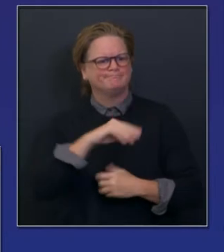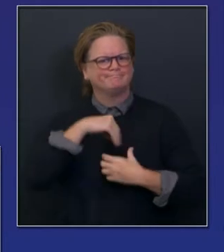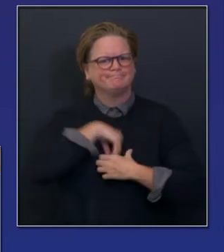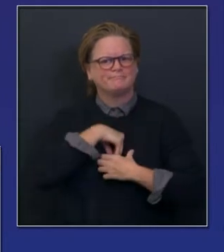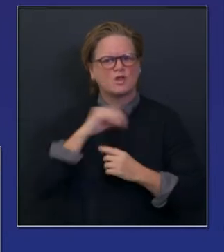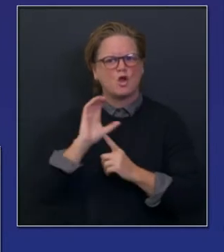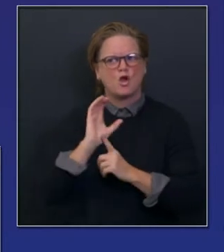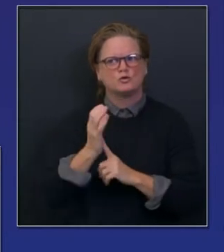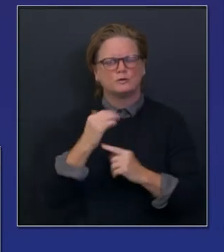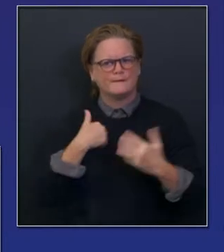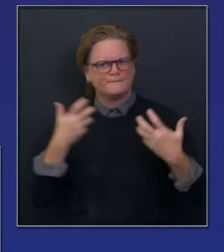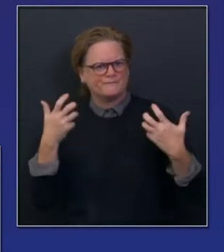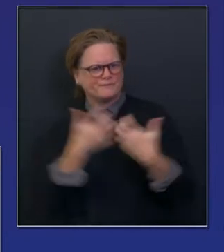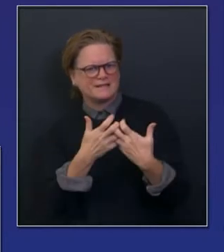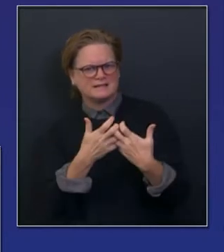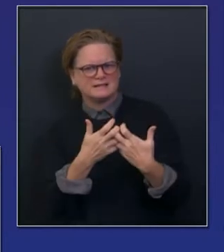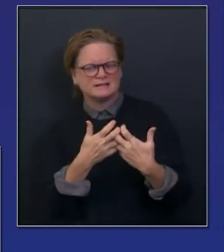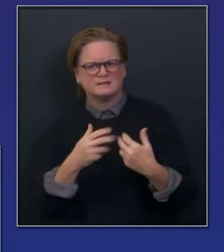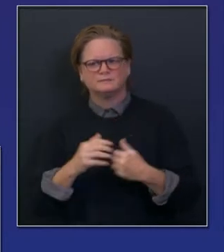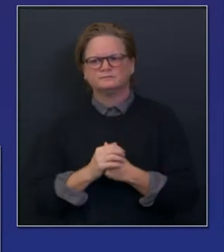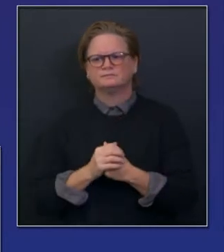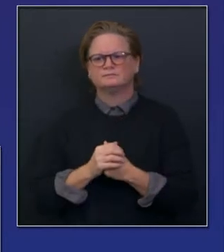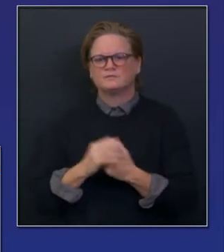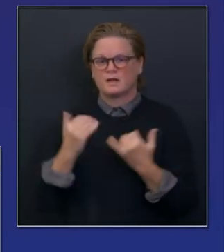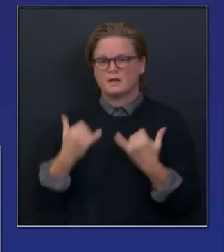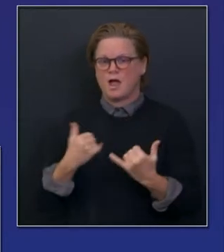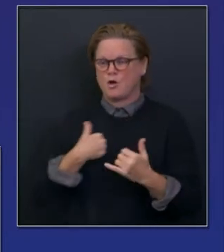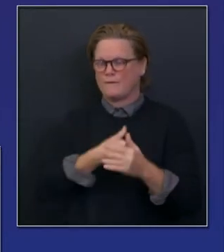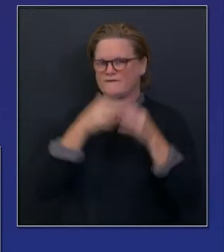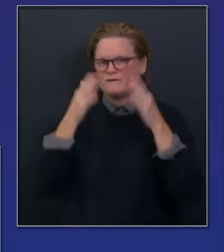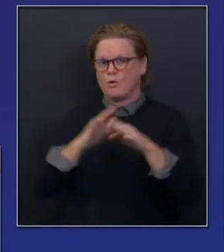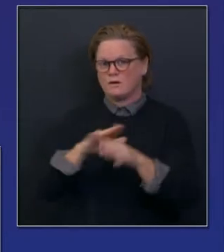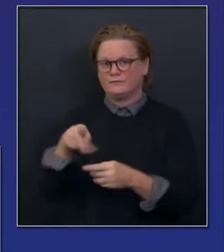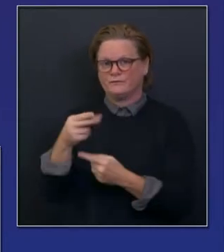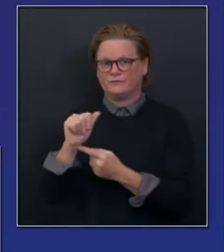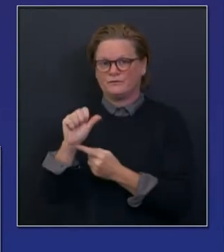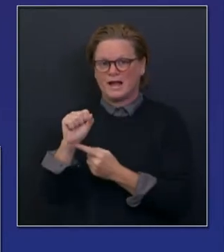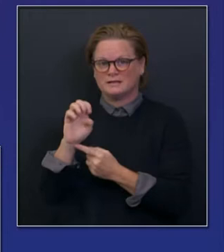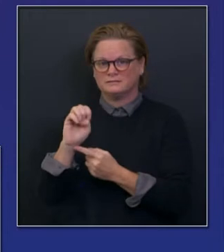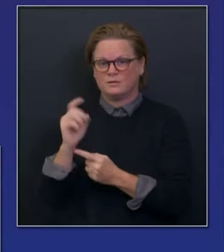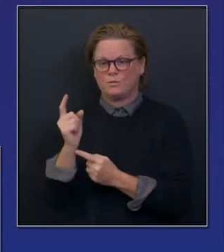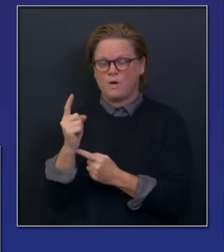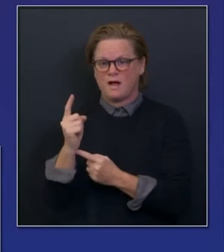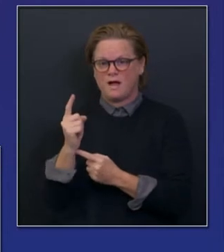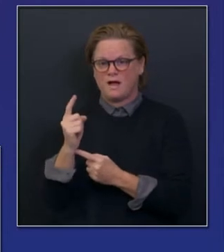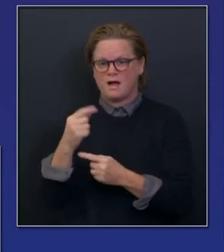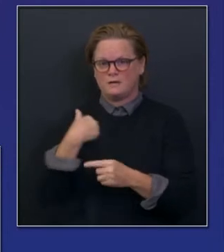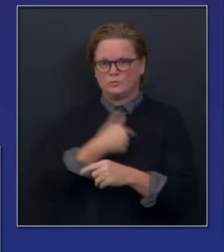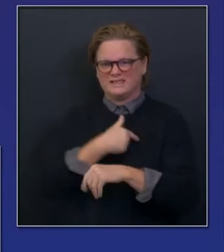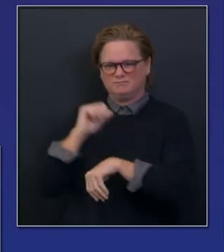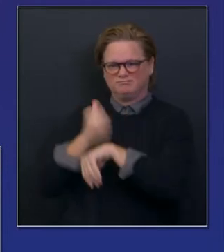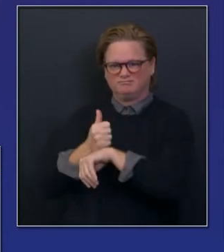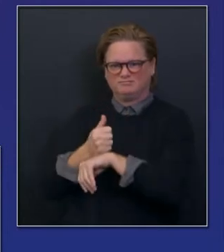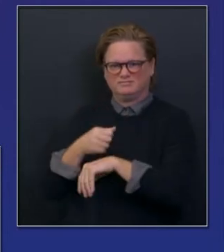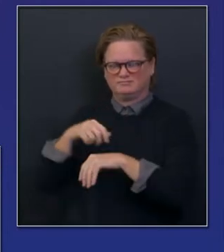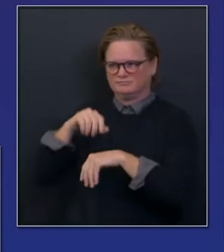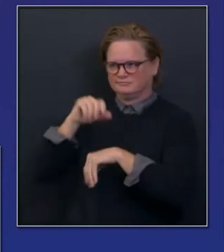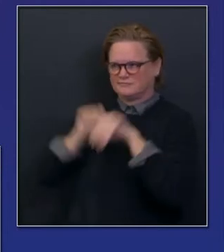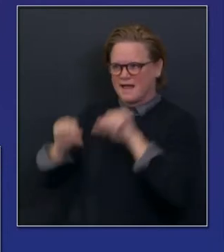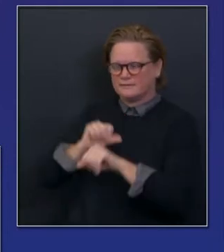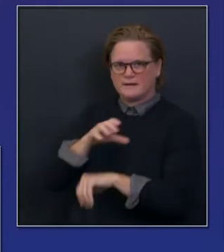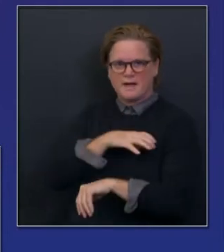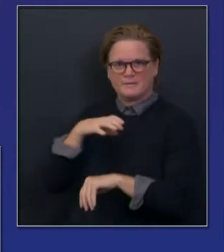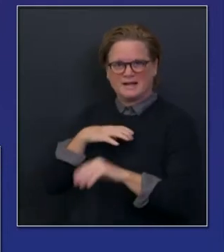nivel popular hacia arriba. Ahora, como saben ustedes, yo formé el 19 de octubre el comité científico, pero